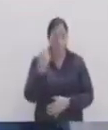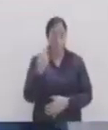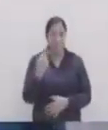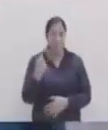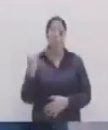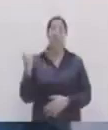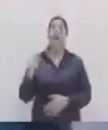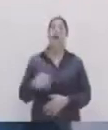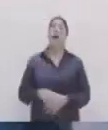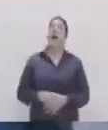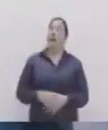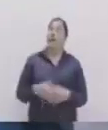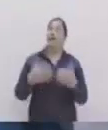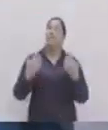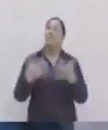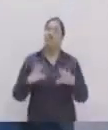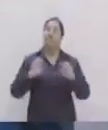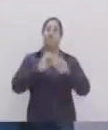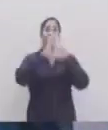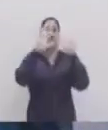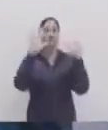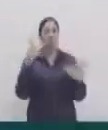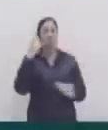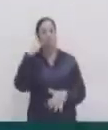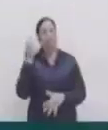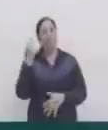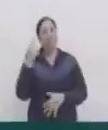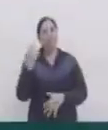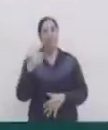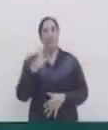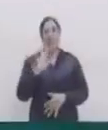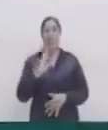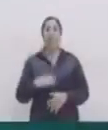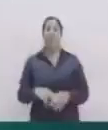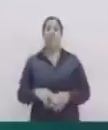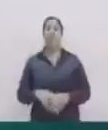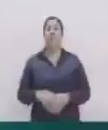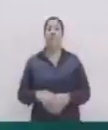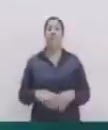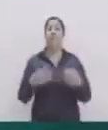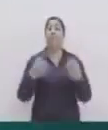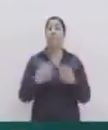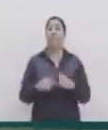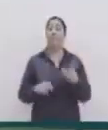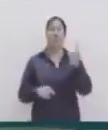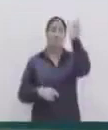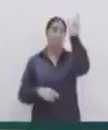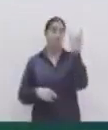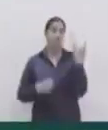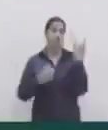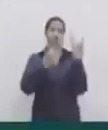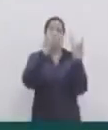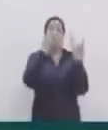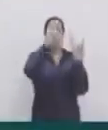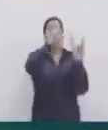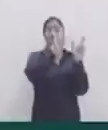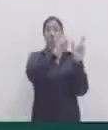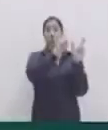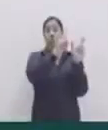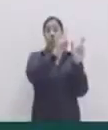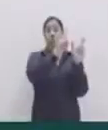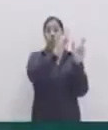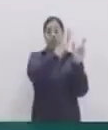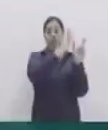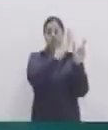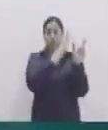¿Ahora sí? Ahora sí. Ahora bien, las cargas de valencia pueden ir de la columna 1, fija